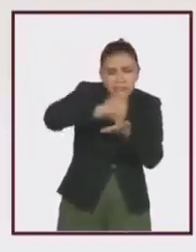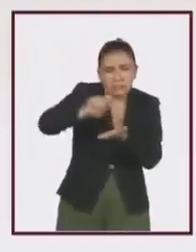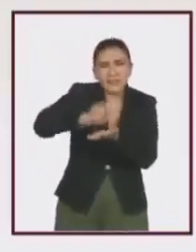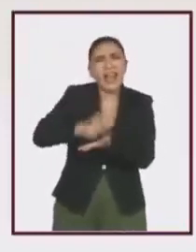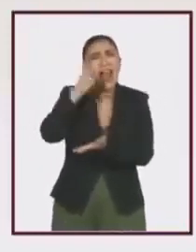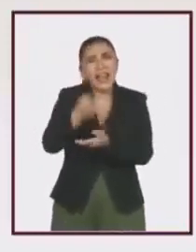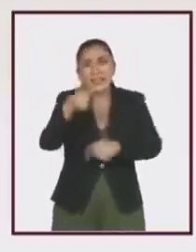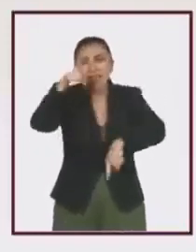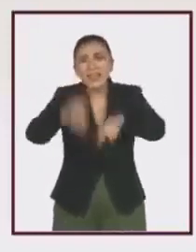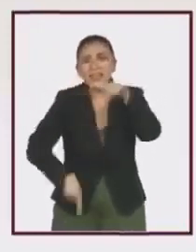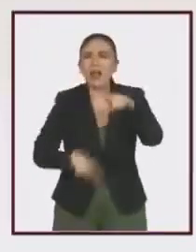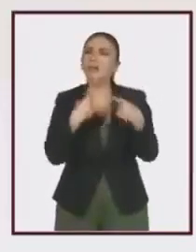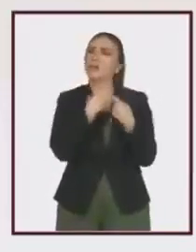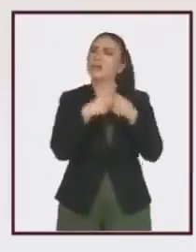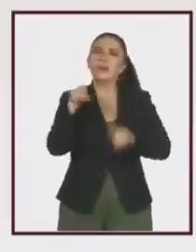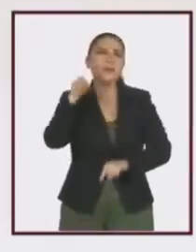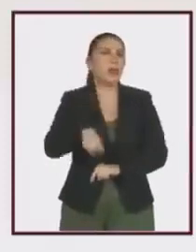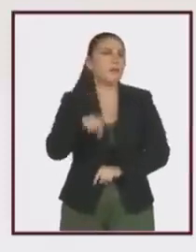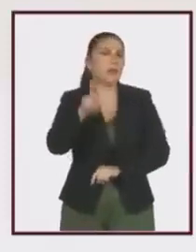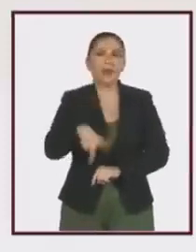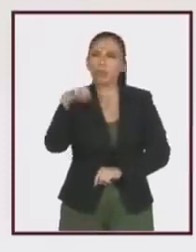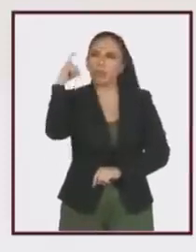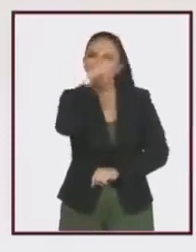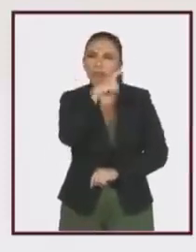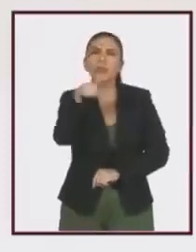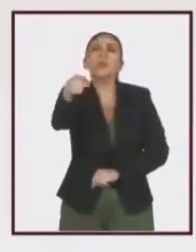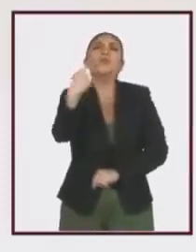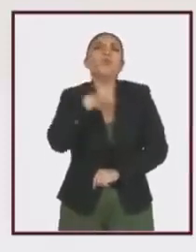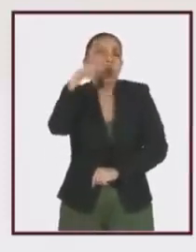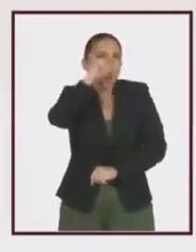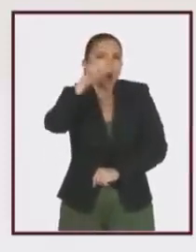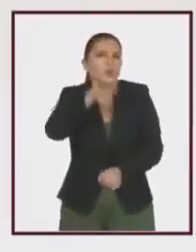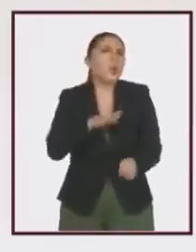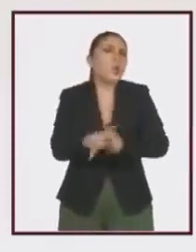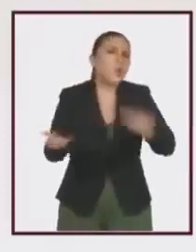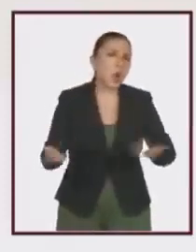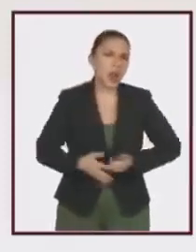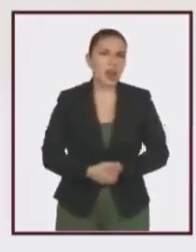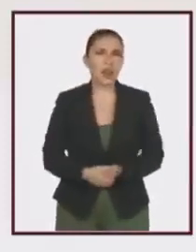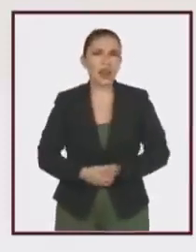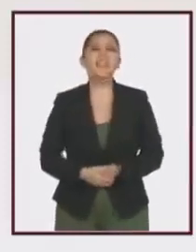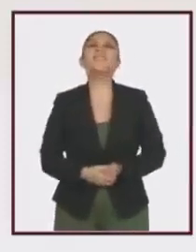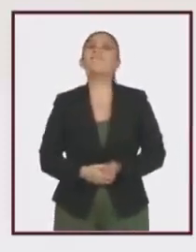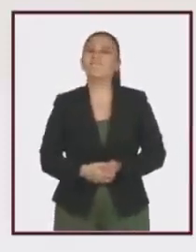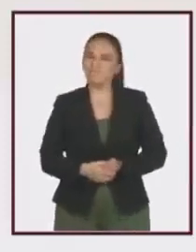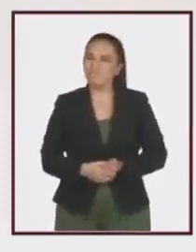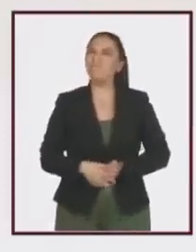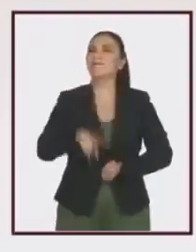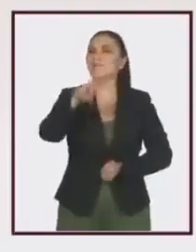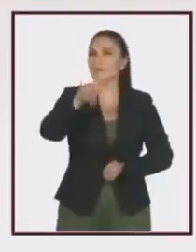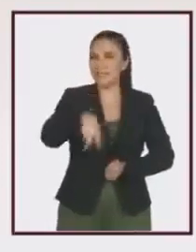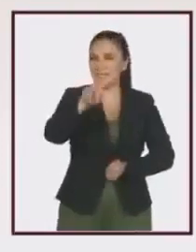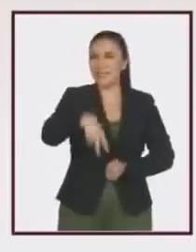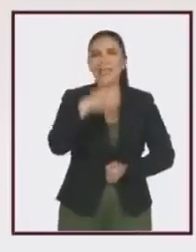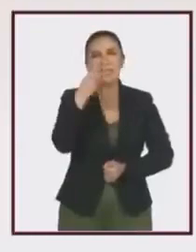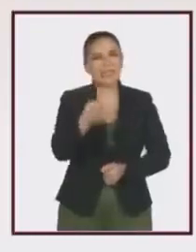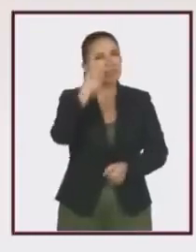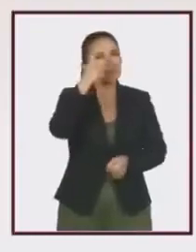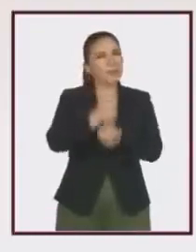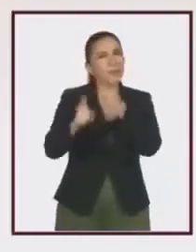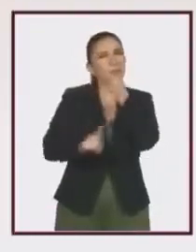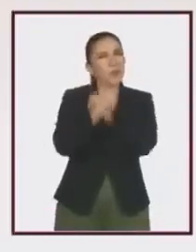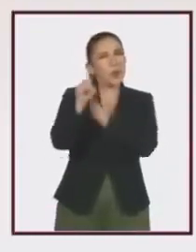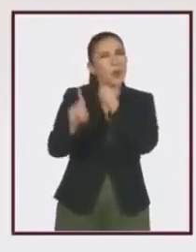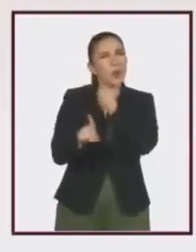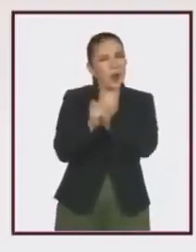trabajar un programa alternativo. ¿Qué nos recomienda, maestra? Sí, precisamente este es uno de los principales problemas